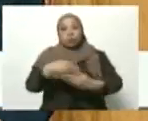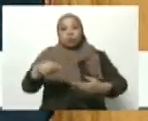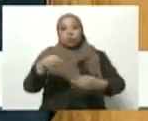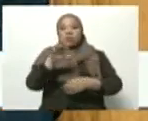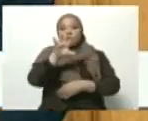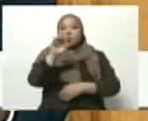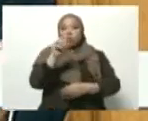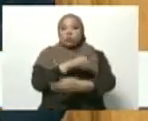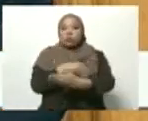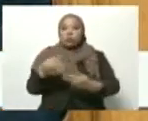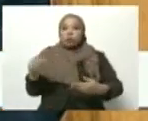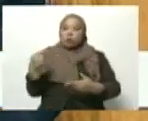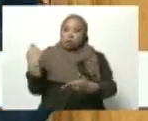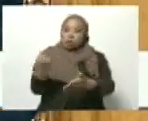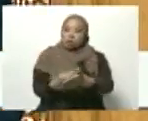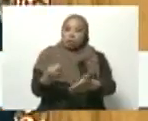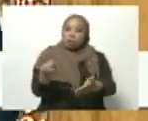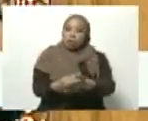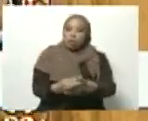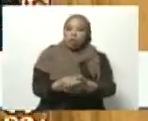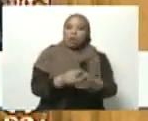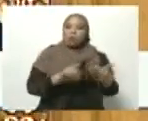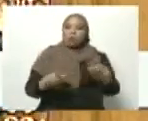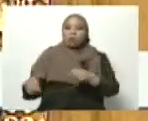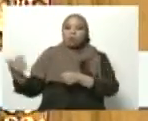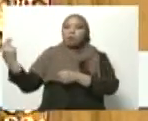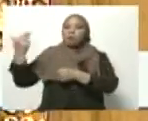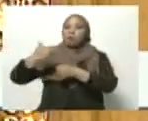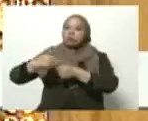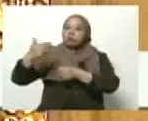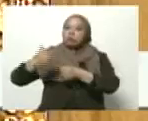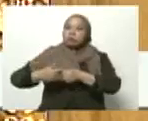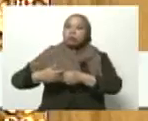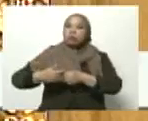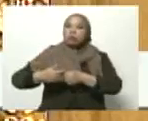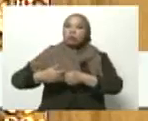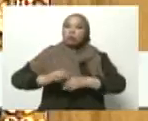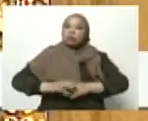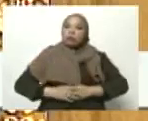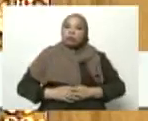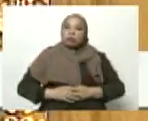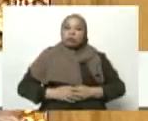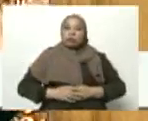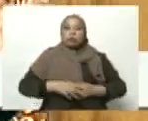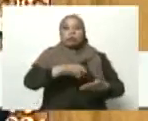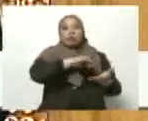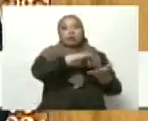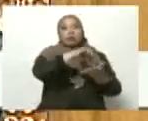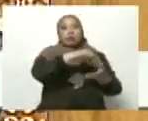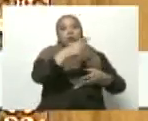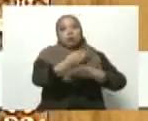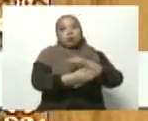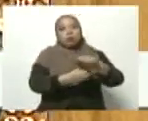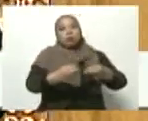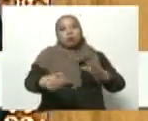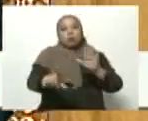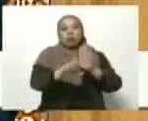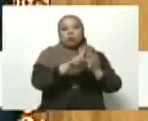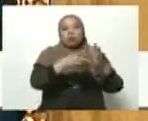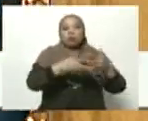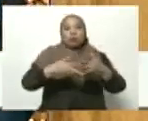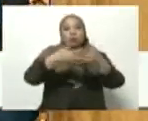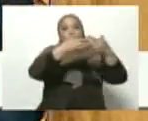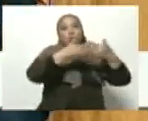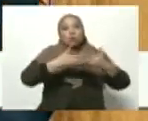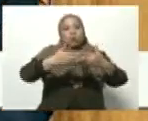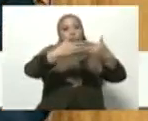millones el primer pago, se pagaba con barriles de petróleo, la jurisdicción era en Florida. Si había alguna dificultad, eran las leyes de Estados Unidos las que